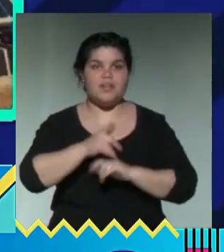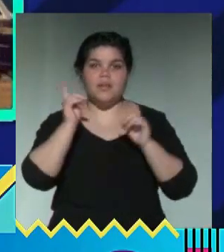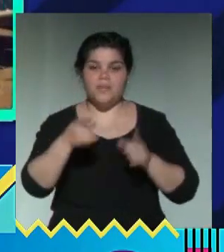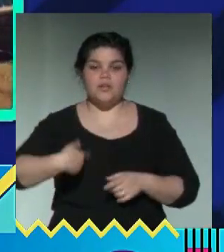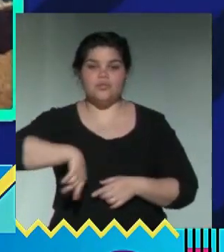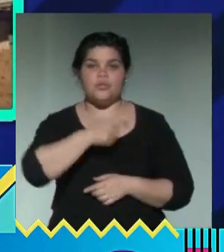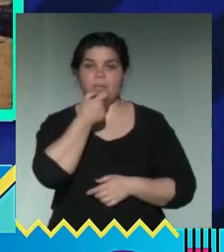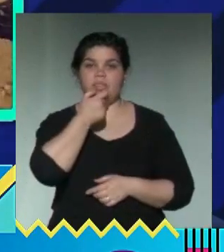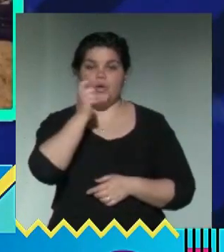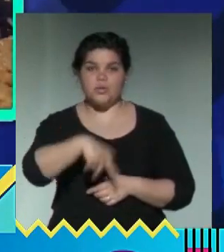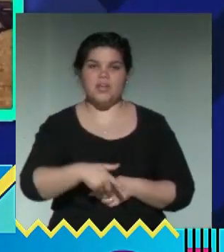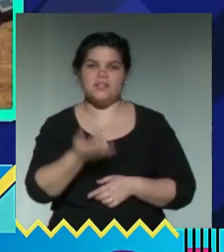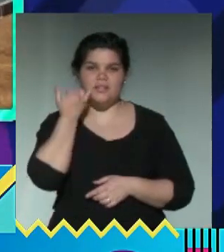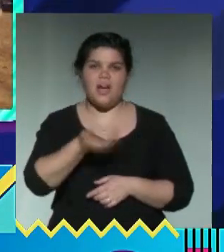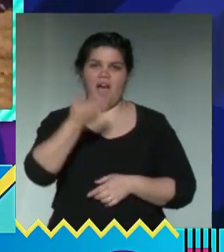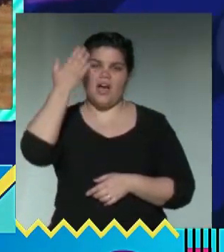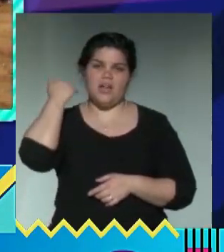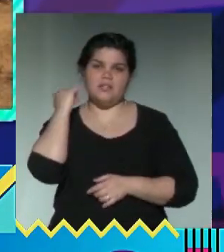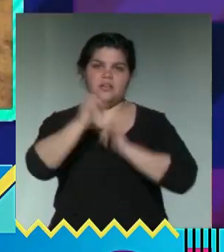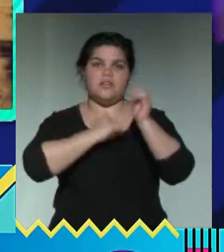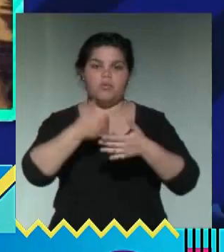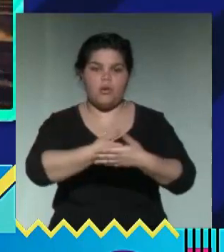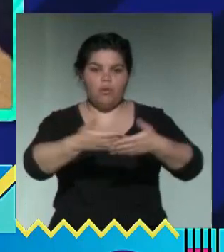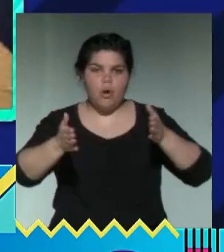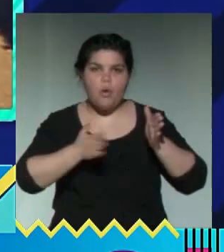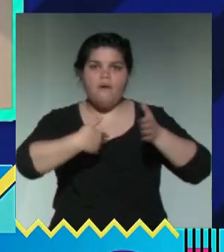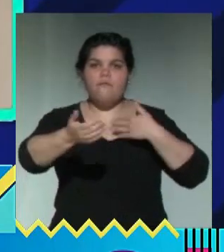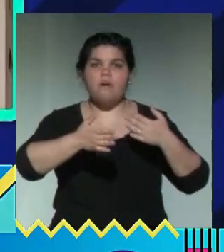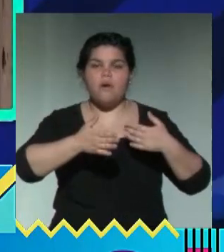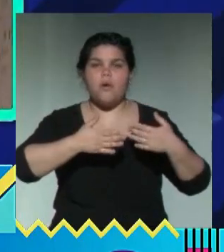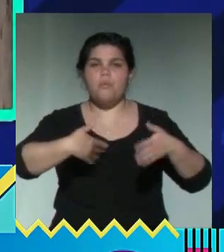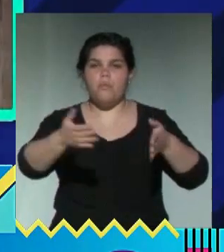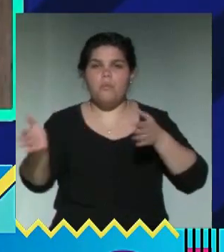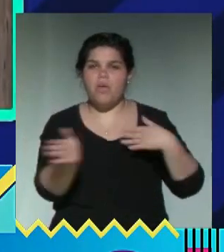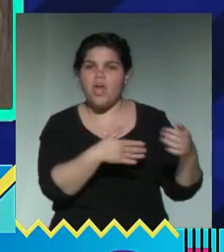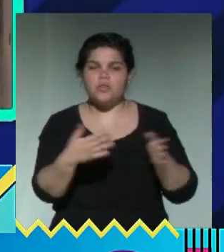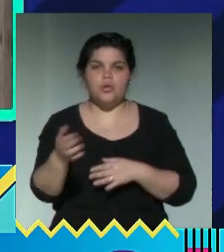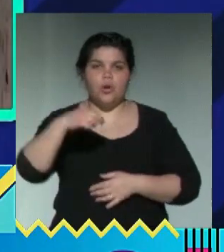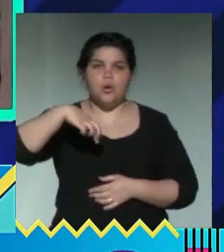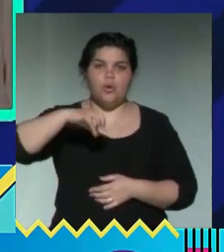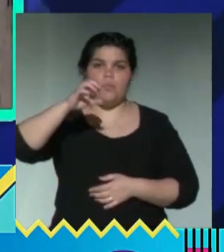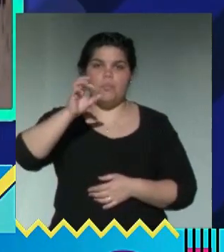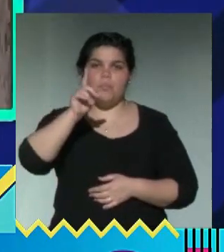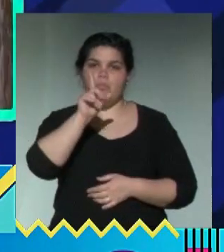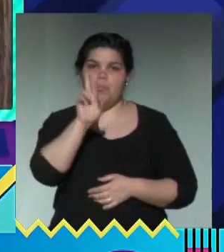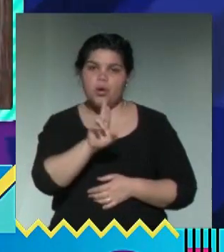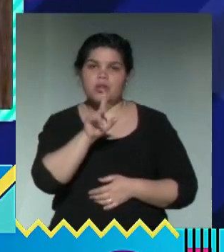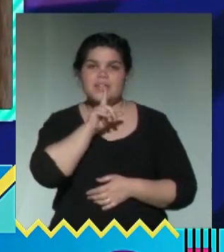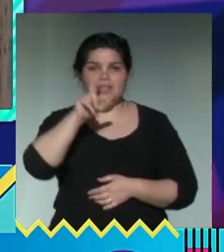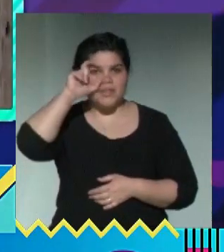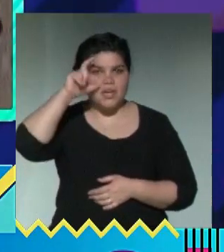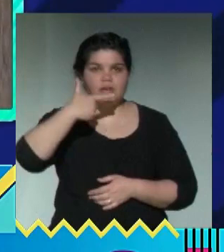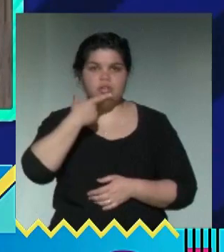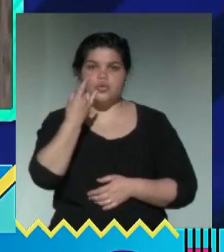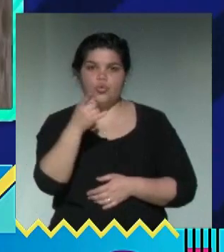y un tema que se viene hablando desde hace mucho tiempo, el portezuelo del viento, si ya nos suena a todos, si abrimos el diario o vemos un noticiero, preguntarte también por